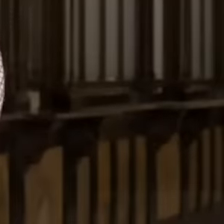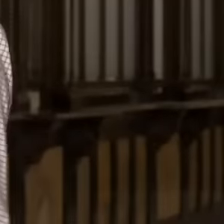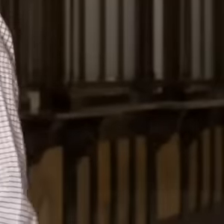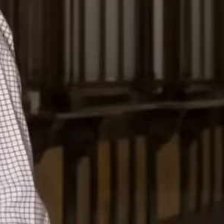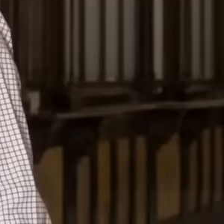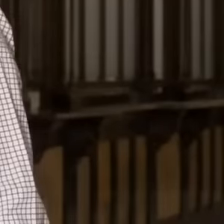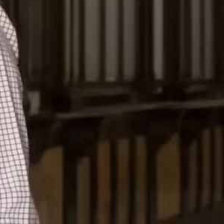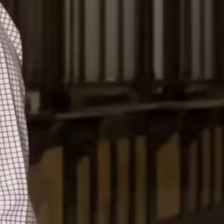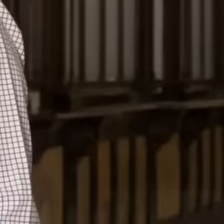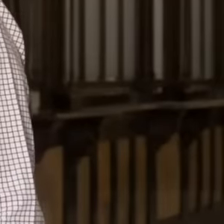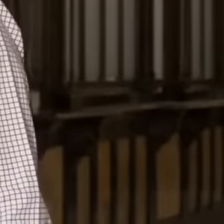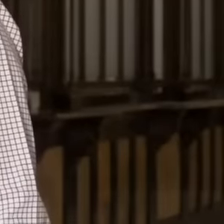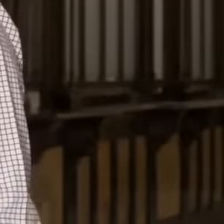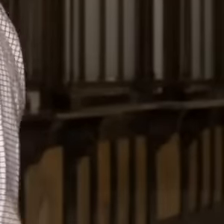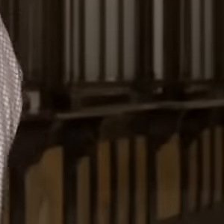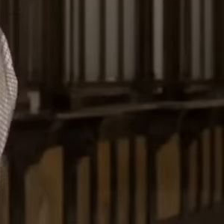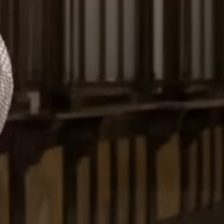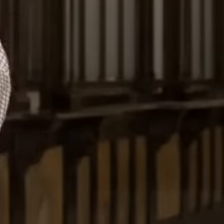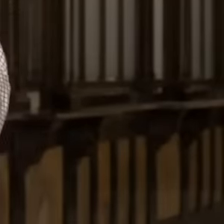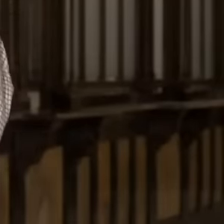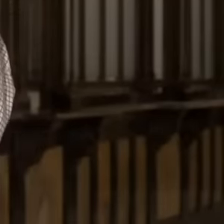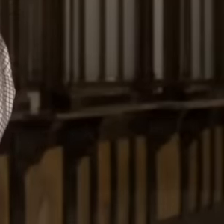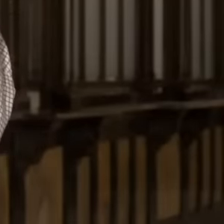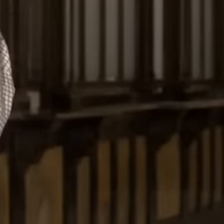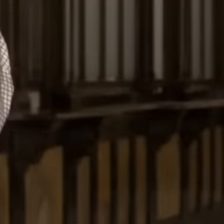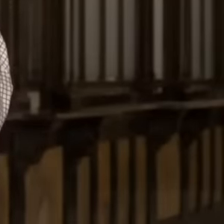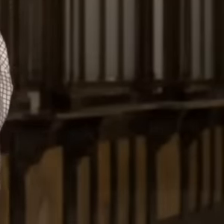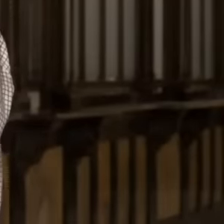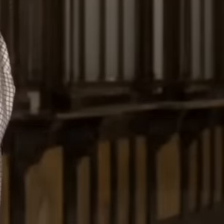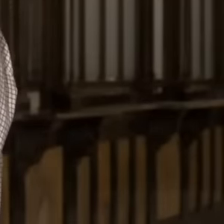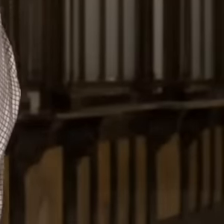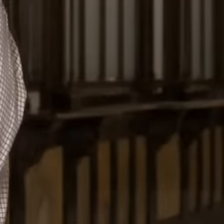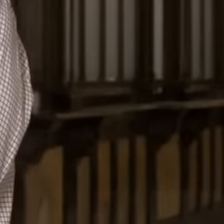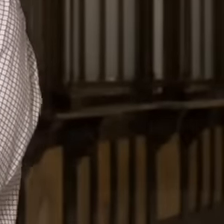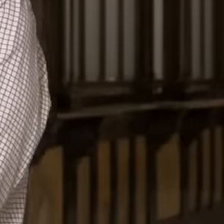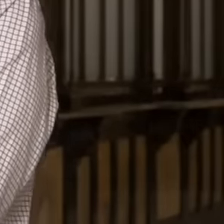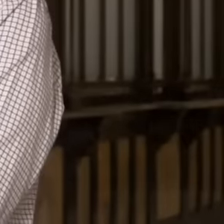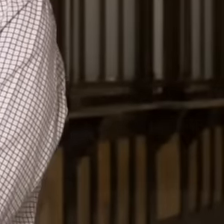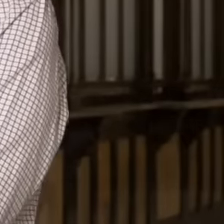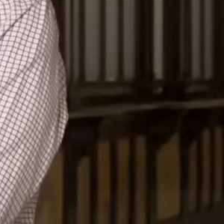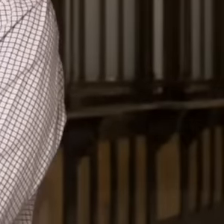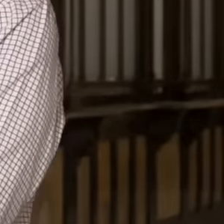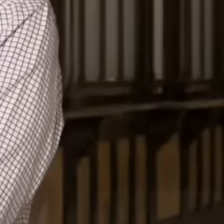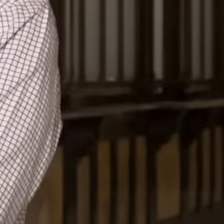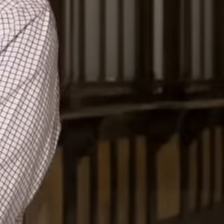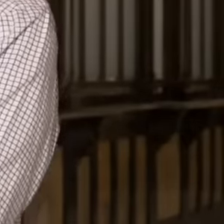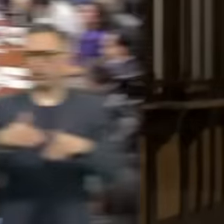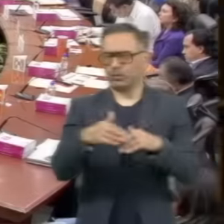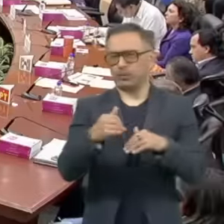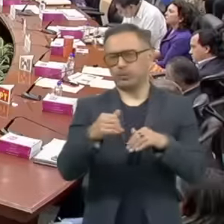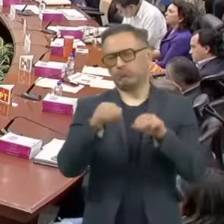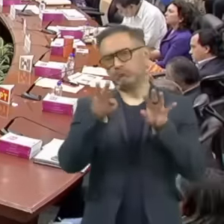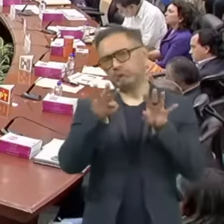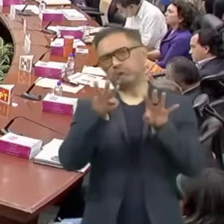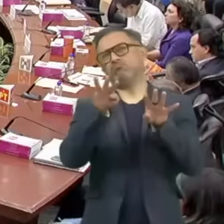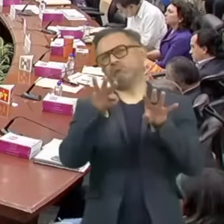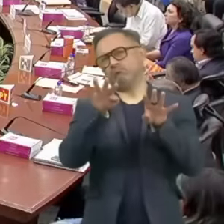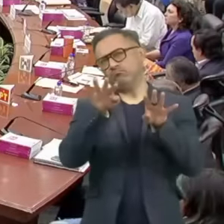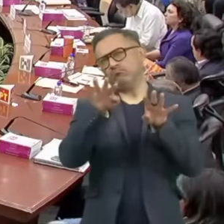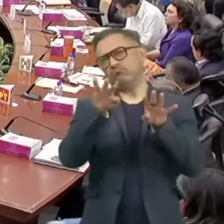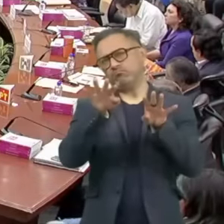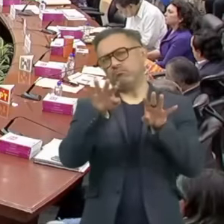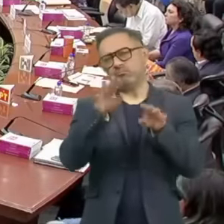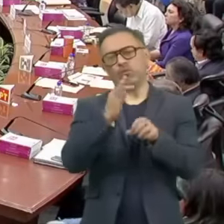un precedente histórico para México. Veamos cómo se vivió el momento en la sesión extraordinaria del INE